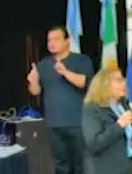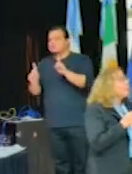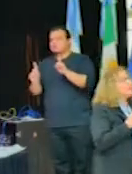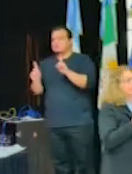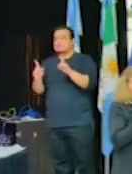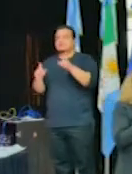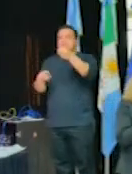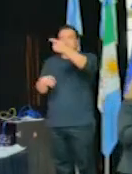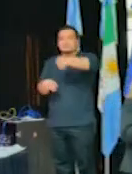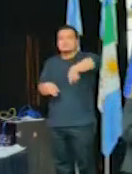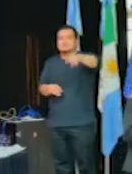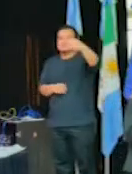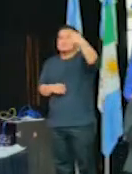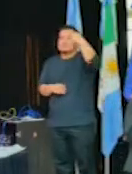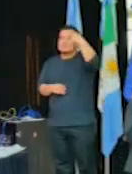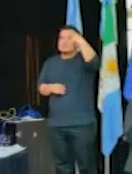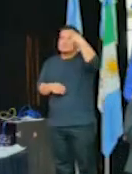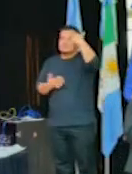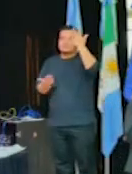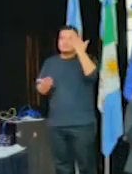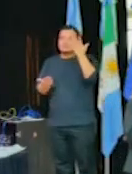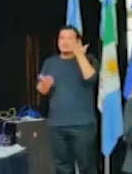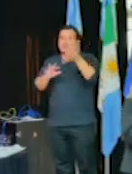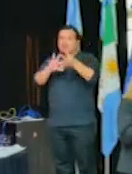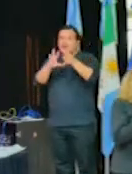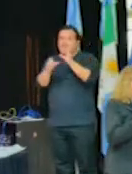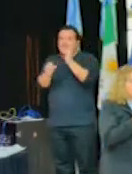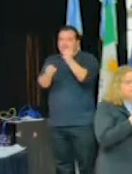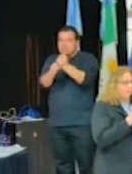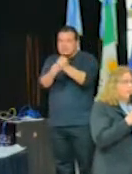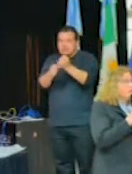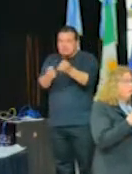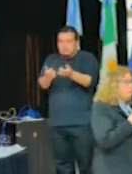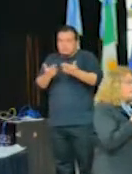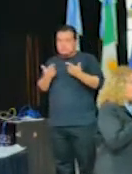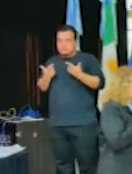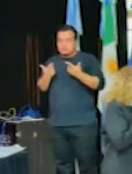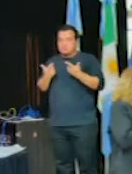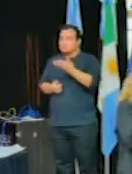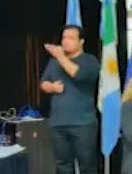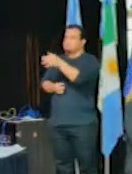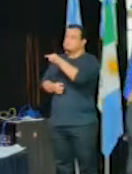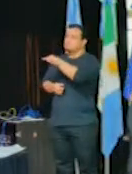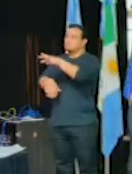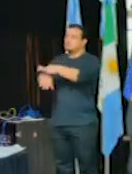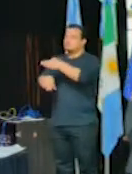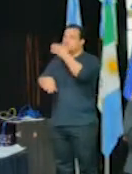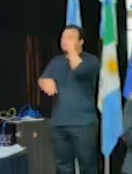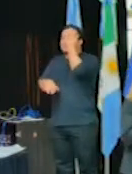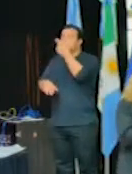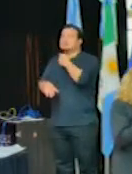poquito qué es lo que hacemos, debemos, pero fundamentalmente lo que el paciente quiere. A